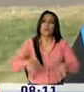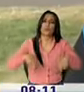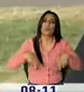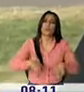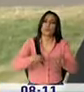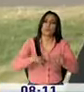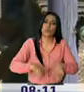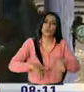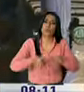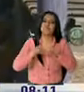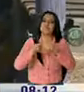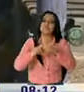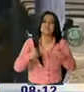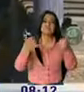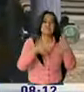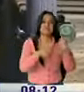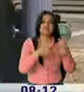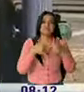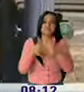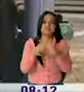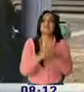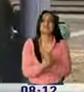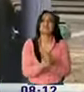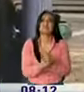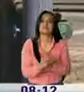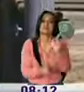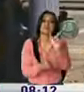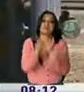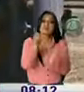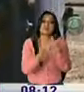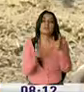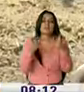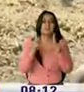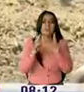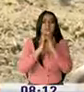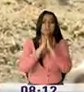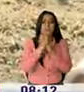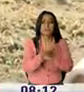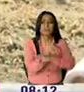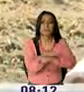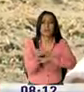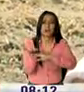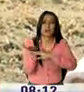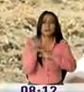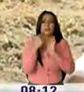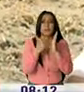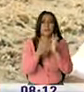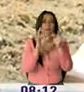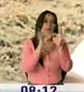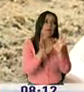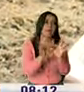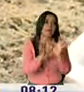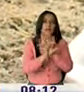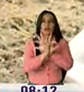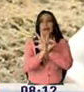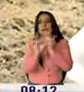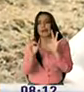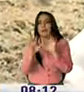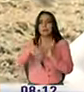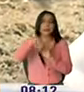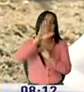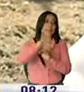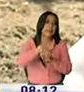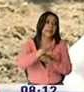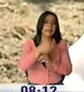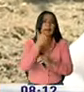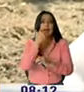cosas más. La ciudadanía hace también sus recomendaciones. Por más que arreglan, cada vez en cuando vienen a arreglar, pero